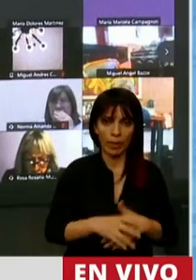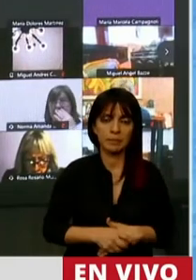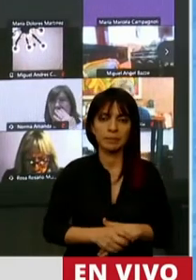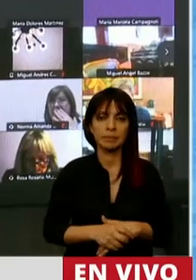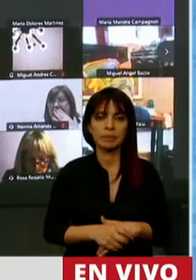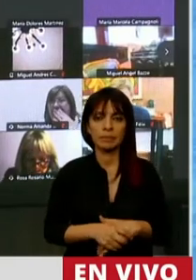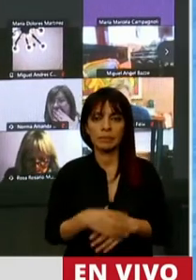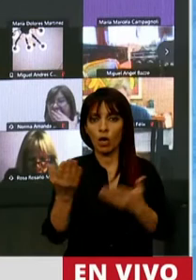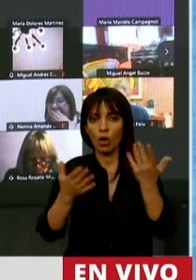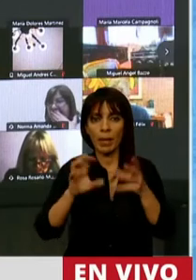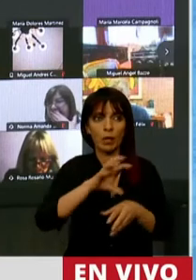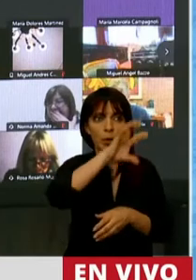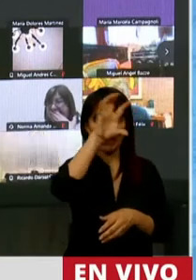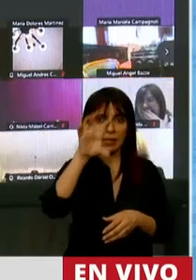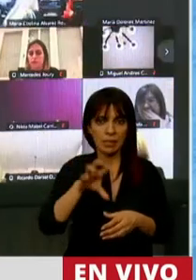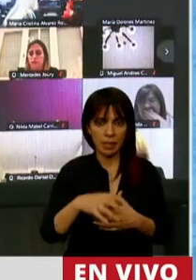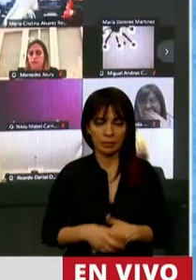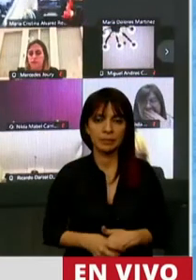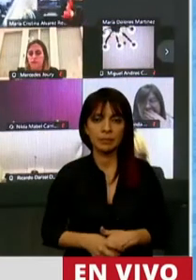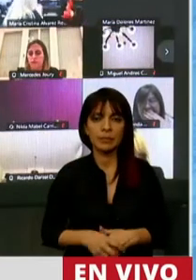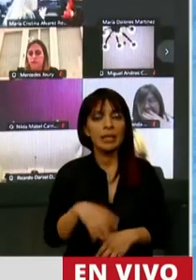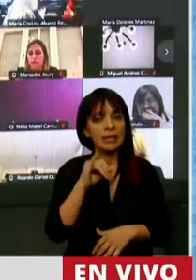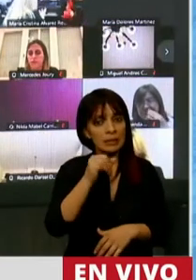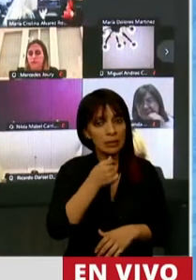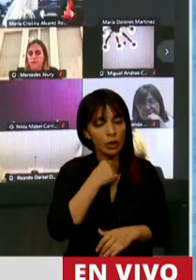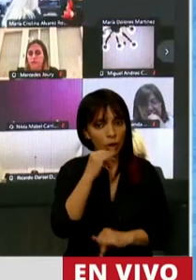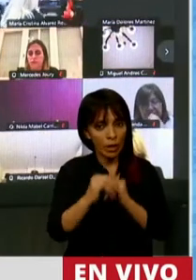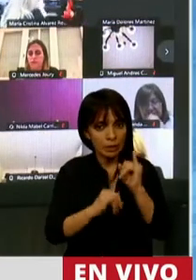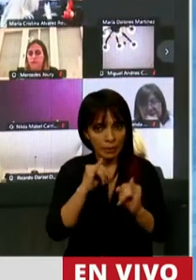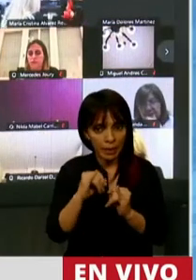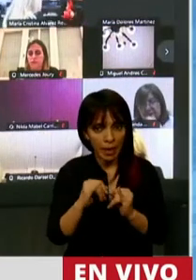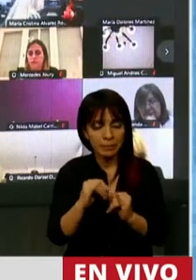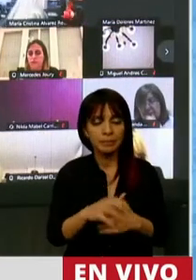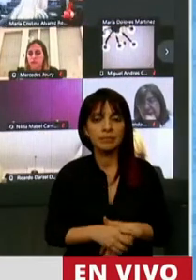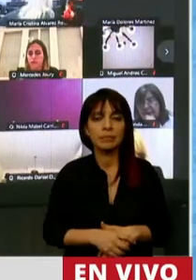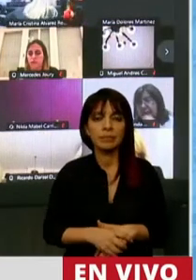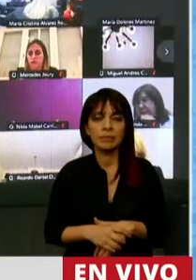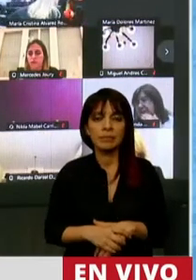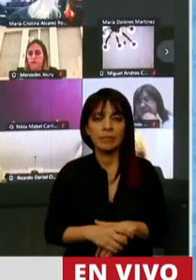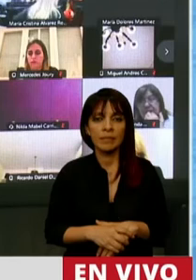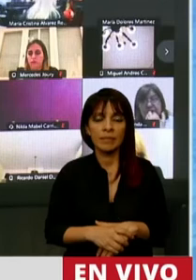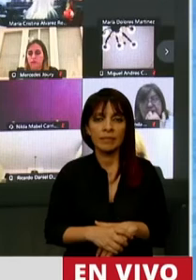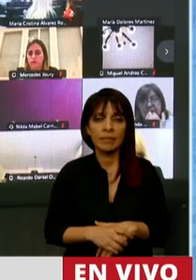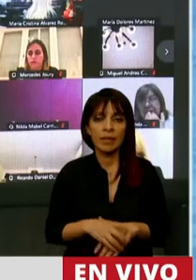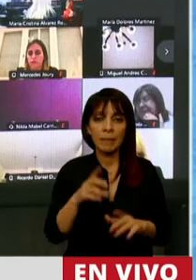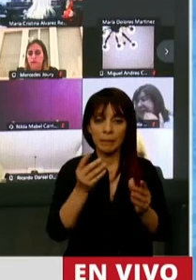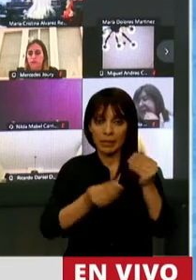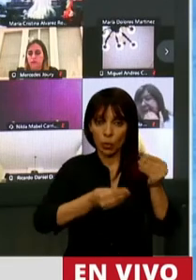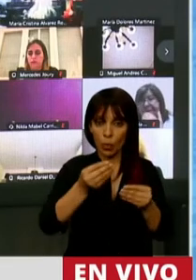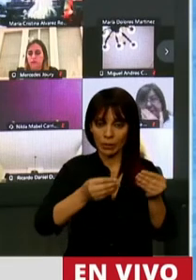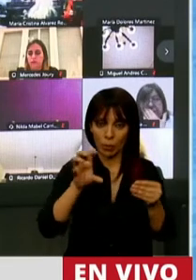las provincias de la Argentina. Sí quiero resaltar que dentro de esas dos, de ese